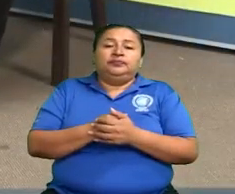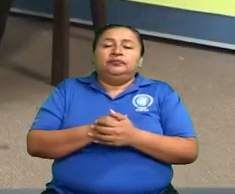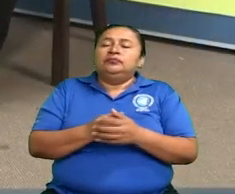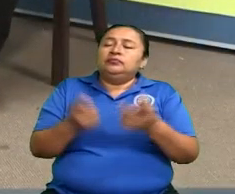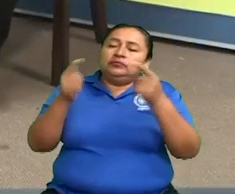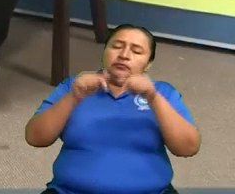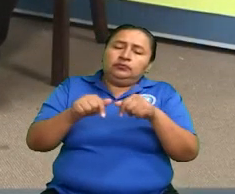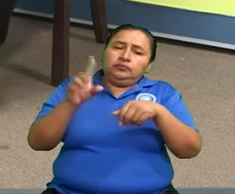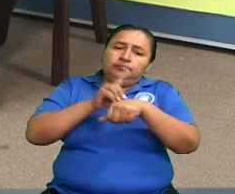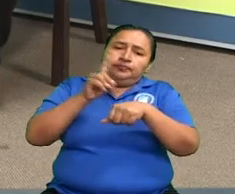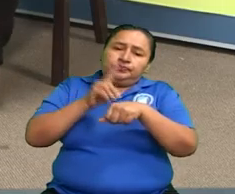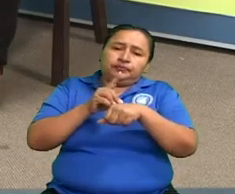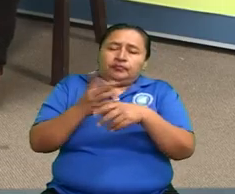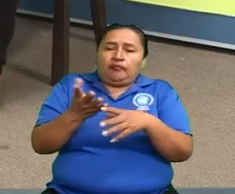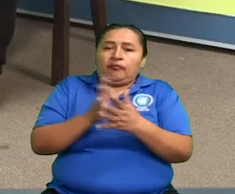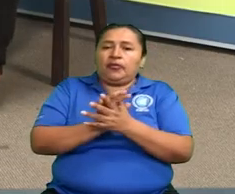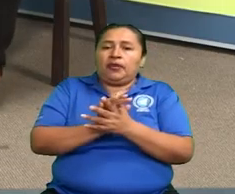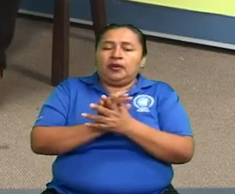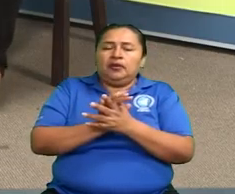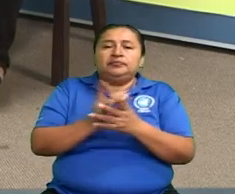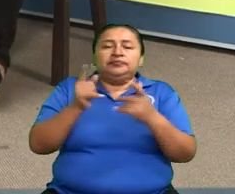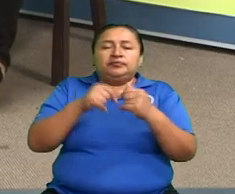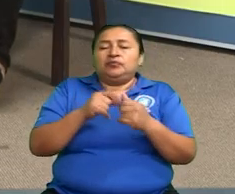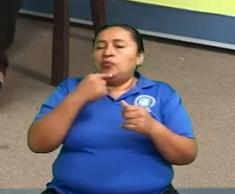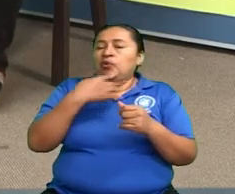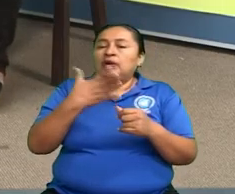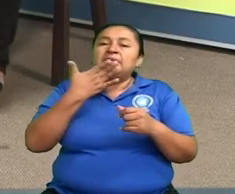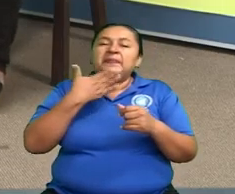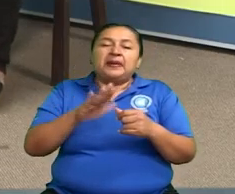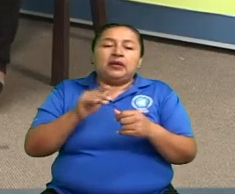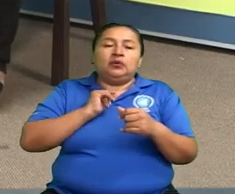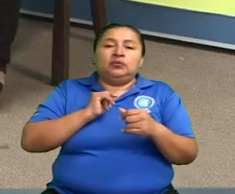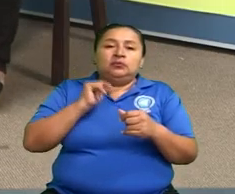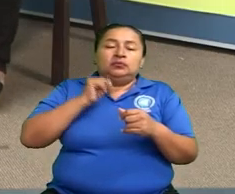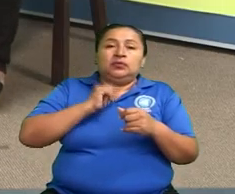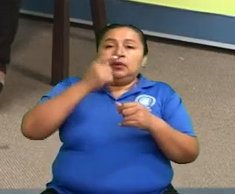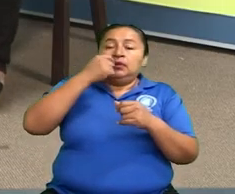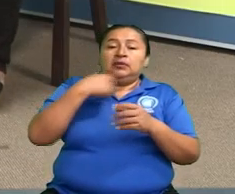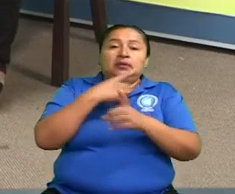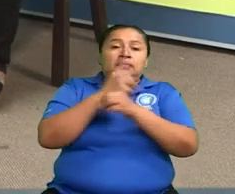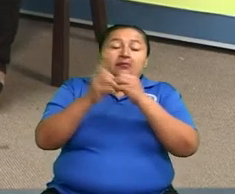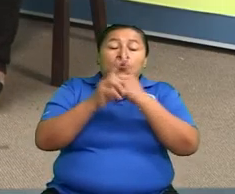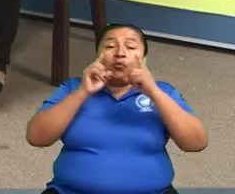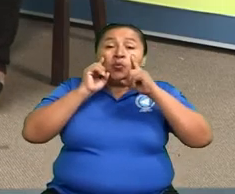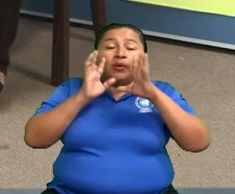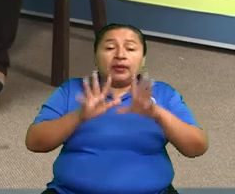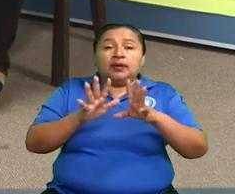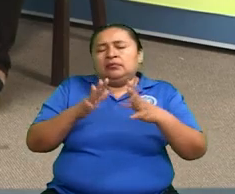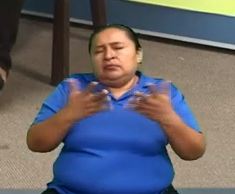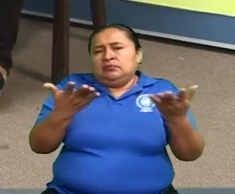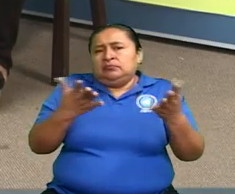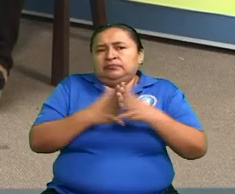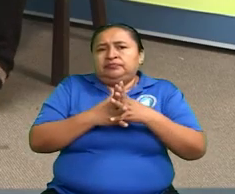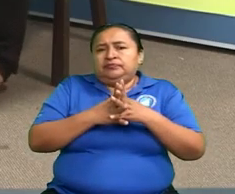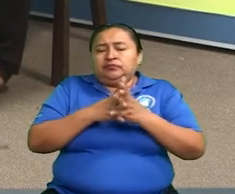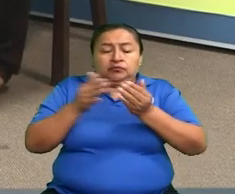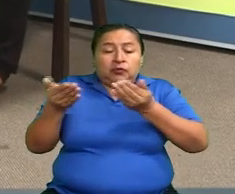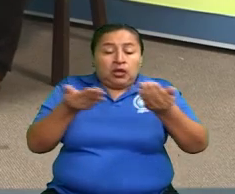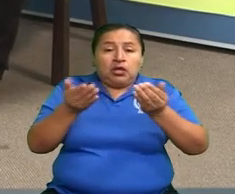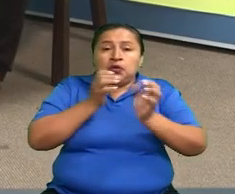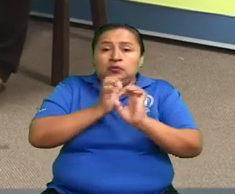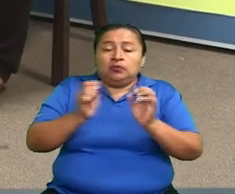hablemos también de las contraindicaciones. ¿Qué debemos resguardar, por ejemplo, un niño o una